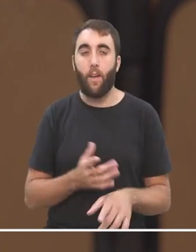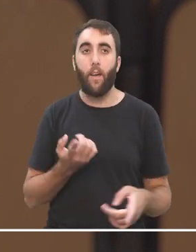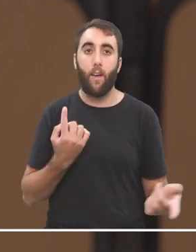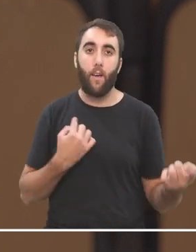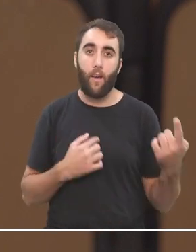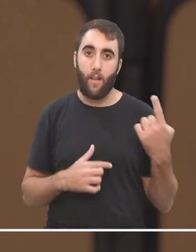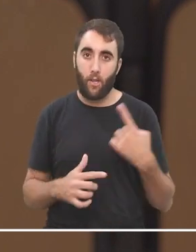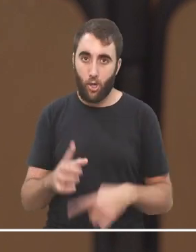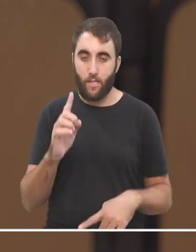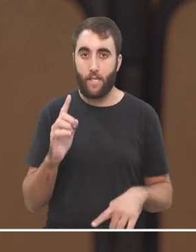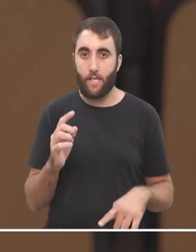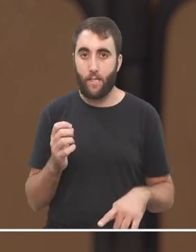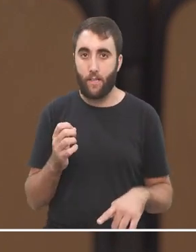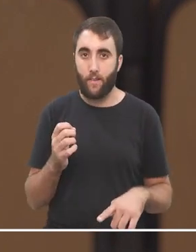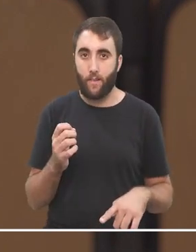Entonces,